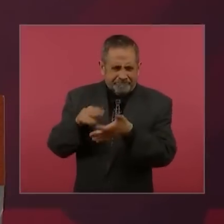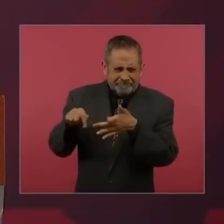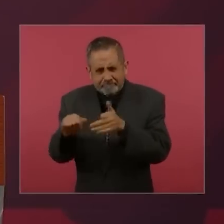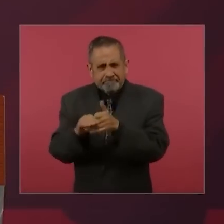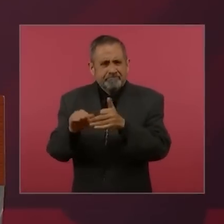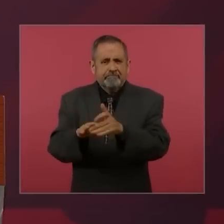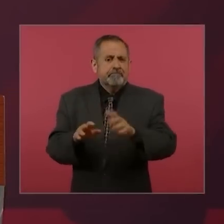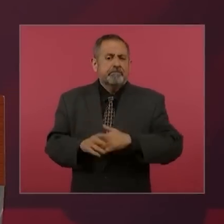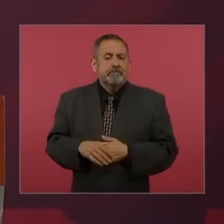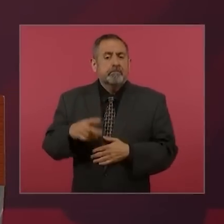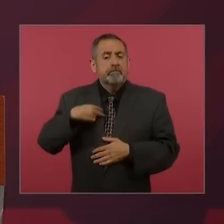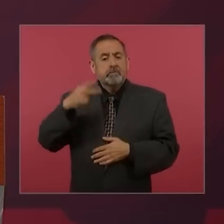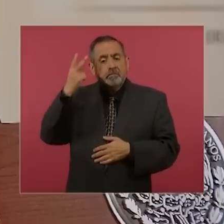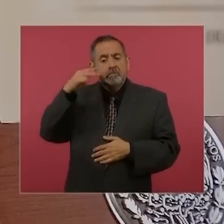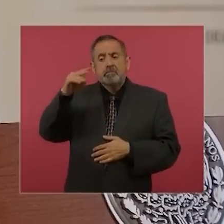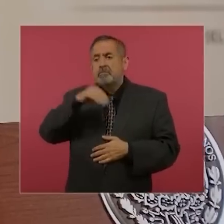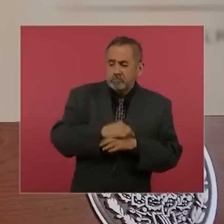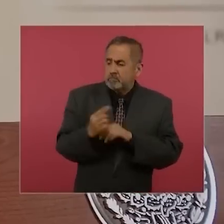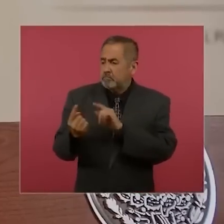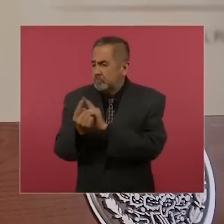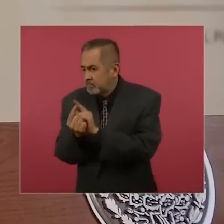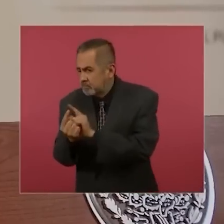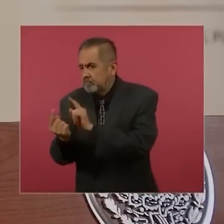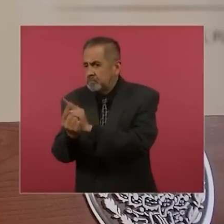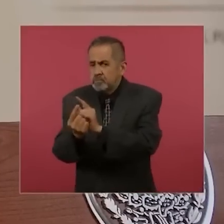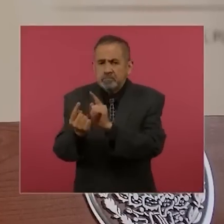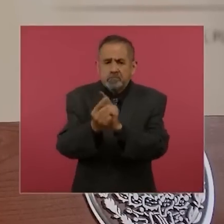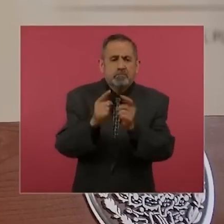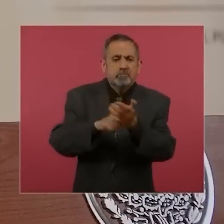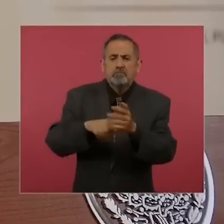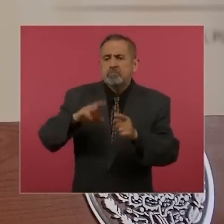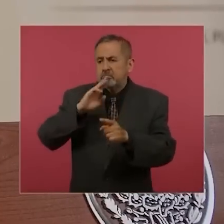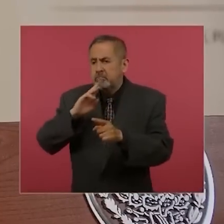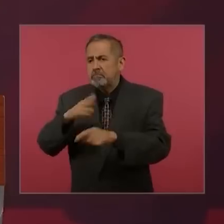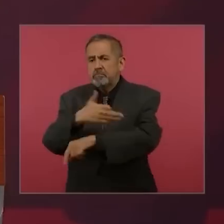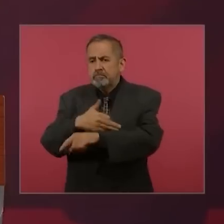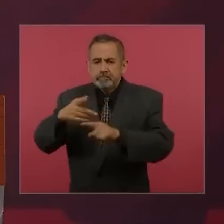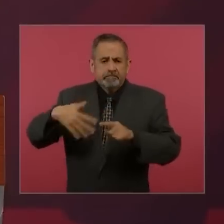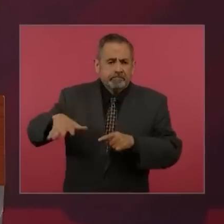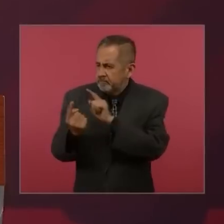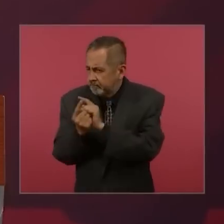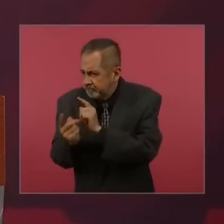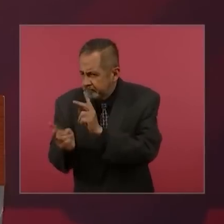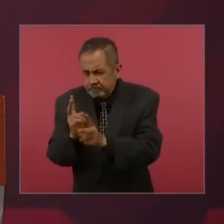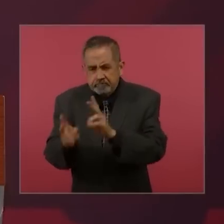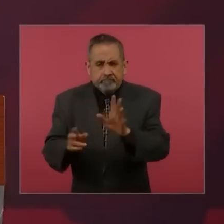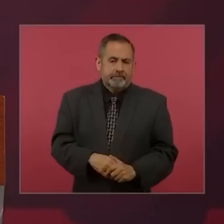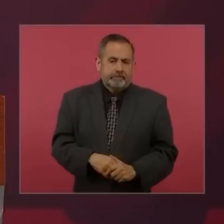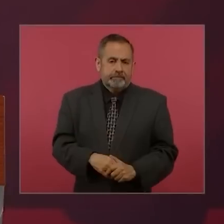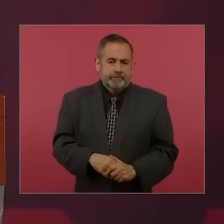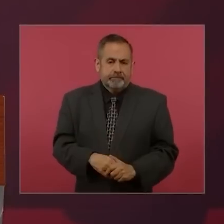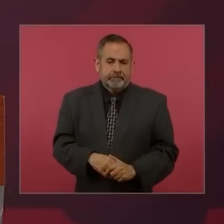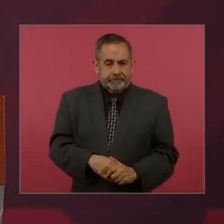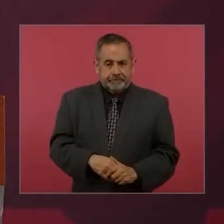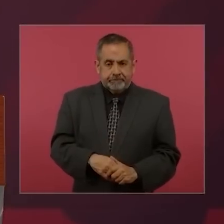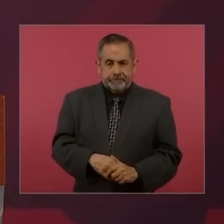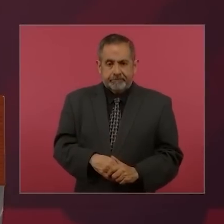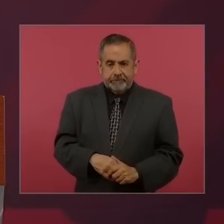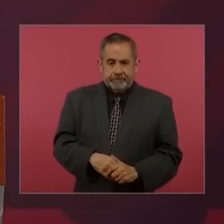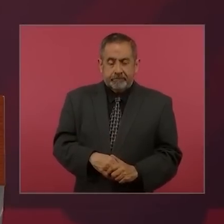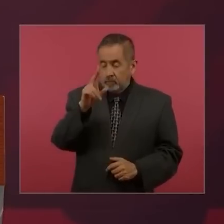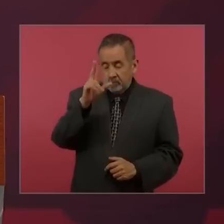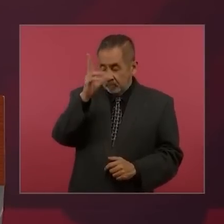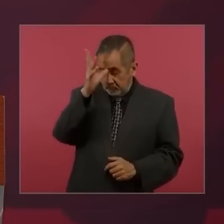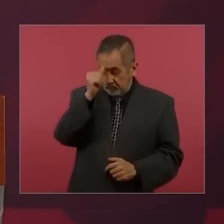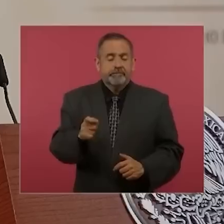todas las giras que hago, hablo con madres, con familiares de desaparecidos. Lo que no